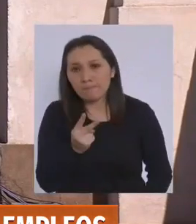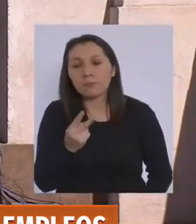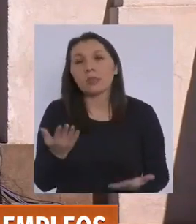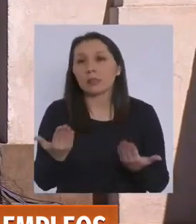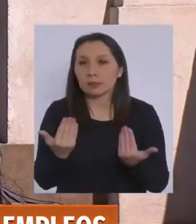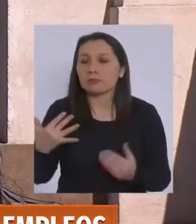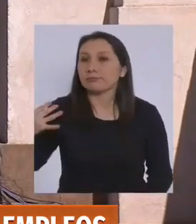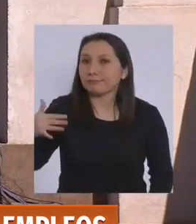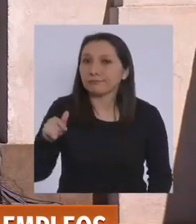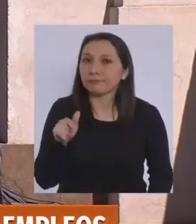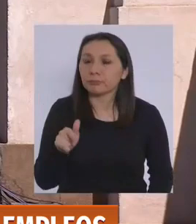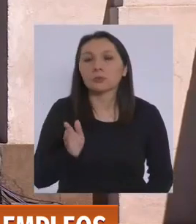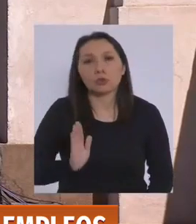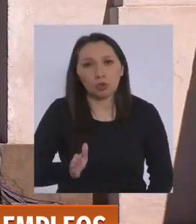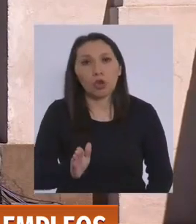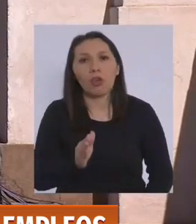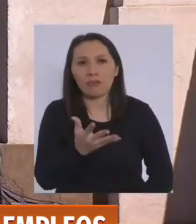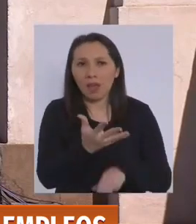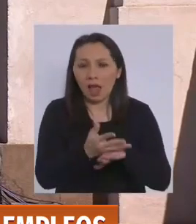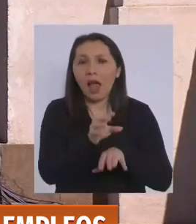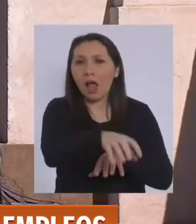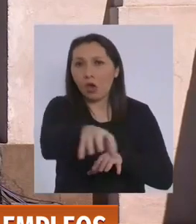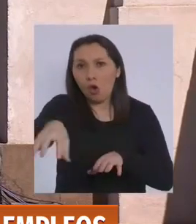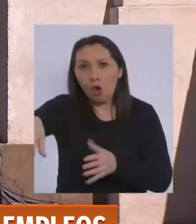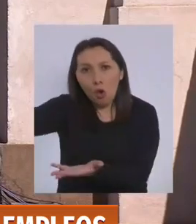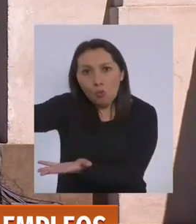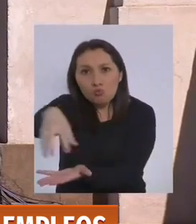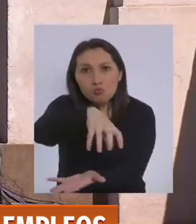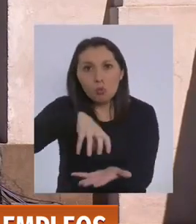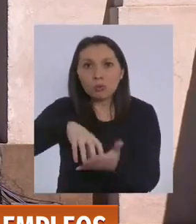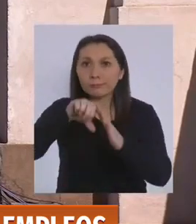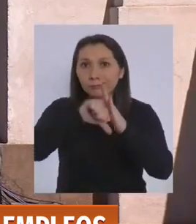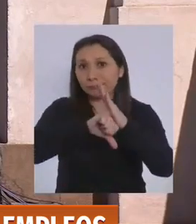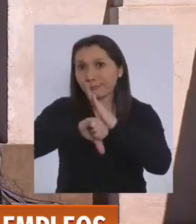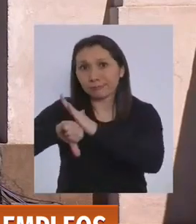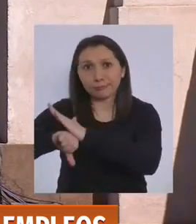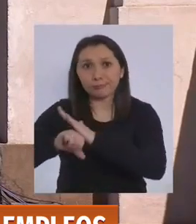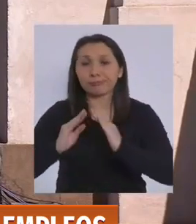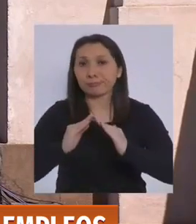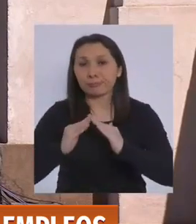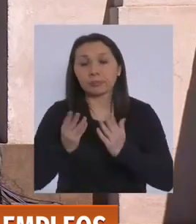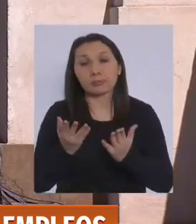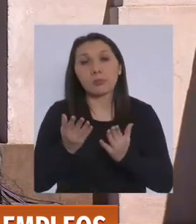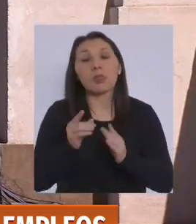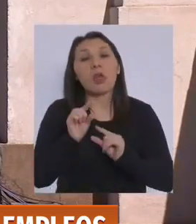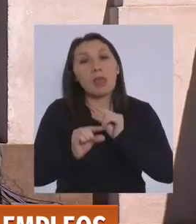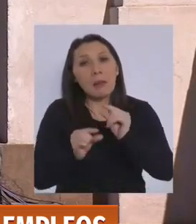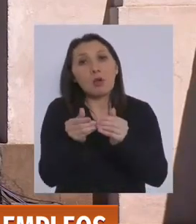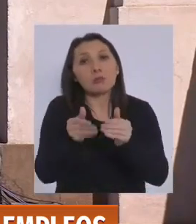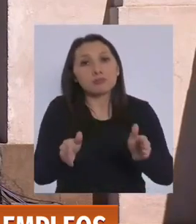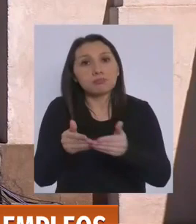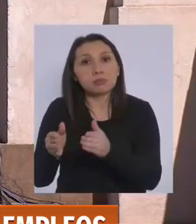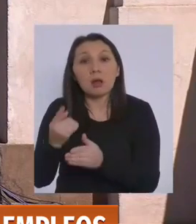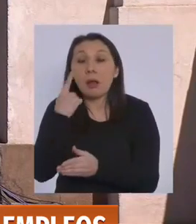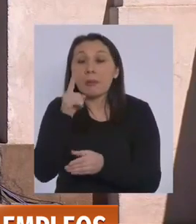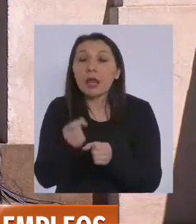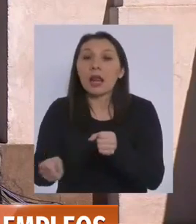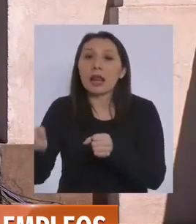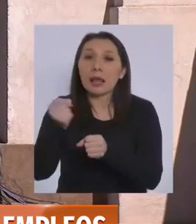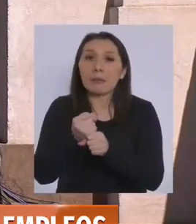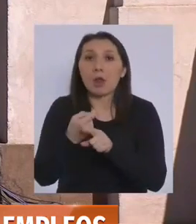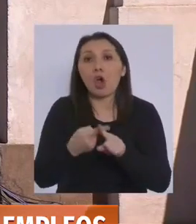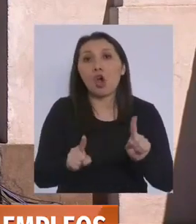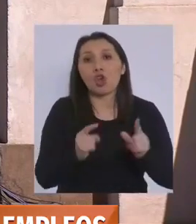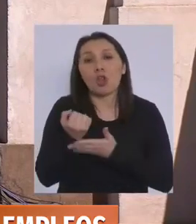es necesario, todavía hay comunas que están en cuarentena, vamos haciendo un retiro gradual y además lo vamos sustituyendo por la